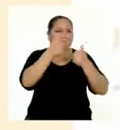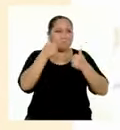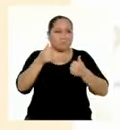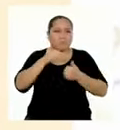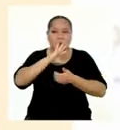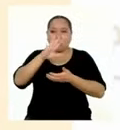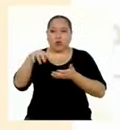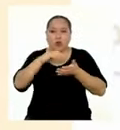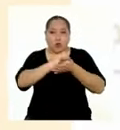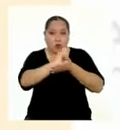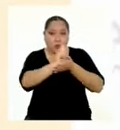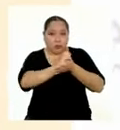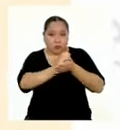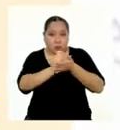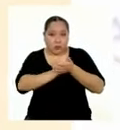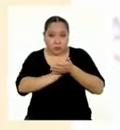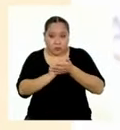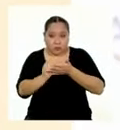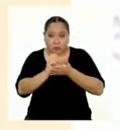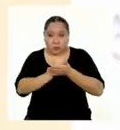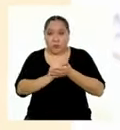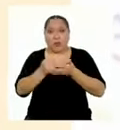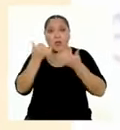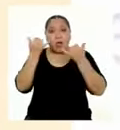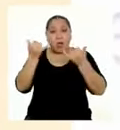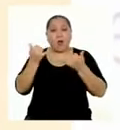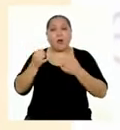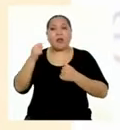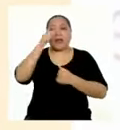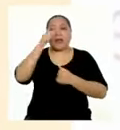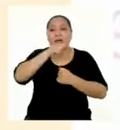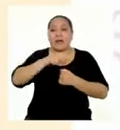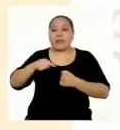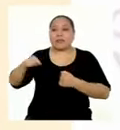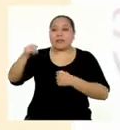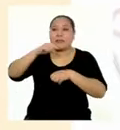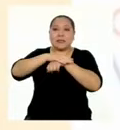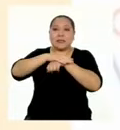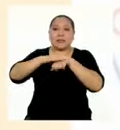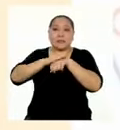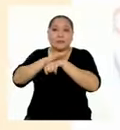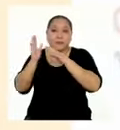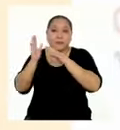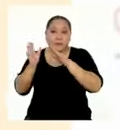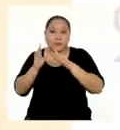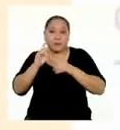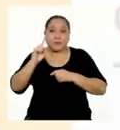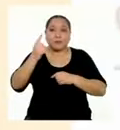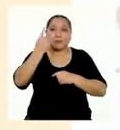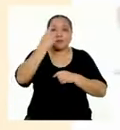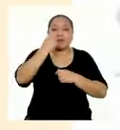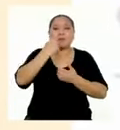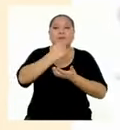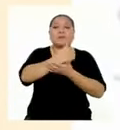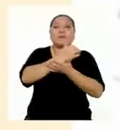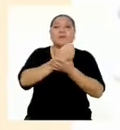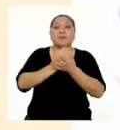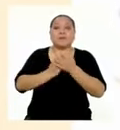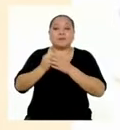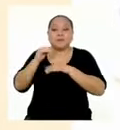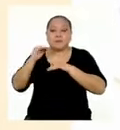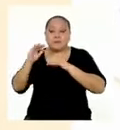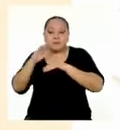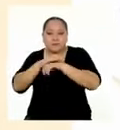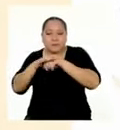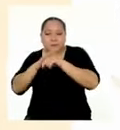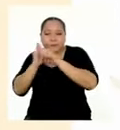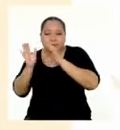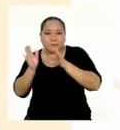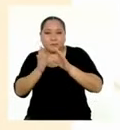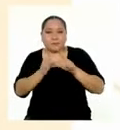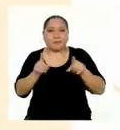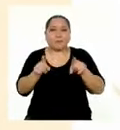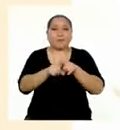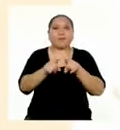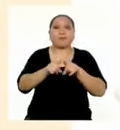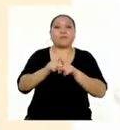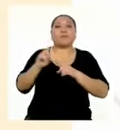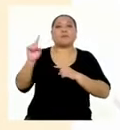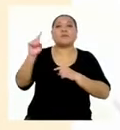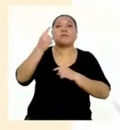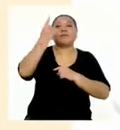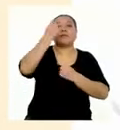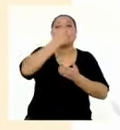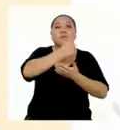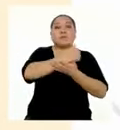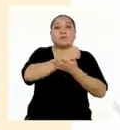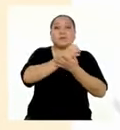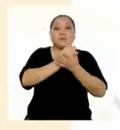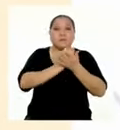que hemos producido hasta ahora, si este es nuestro primer paso de planificación, también sería nuestro